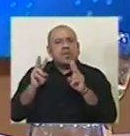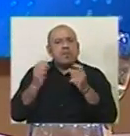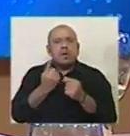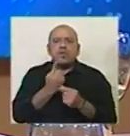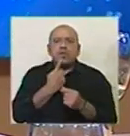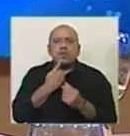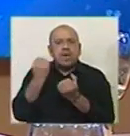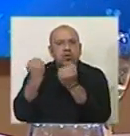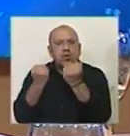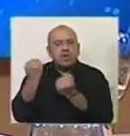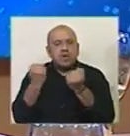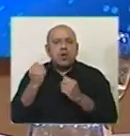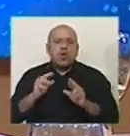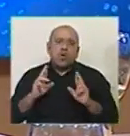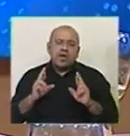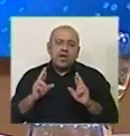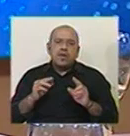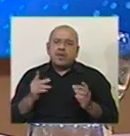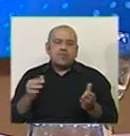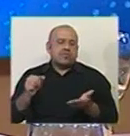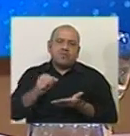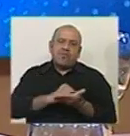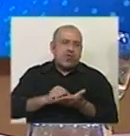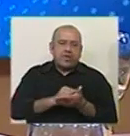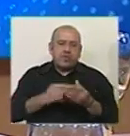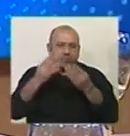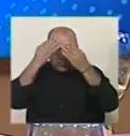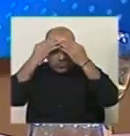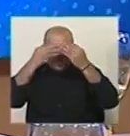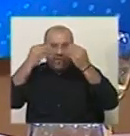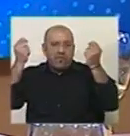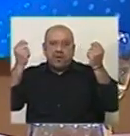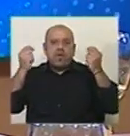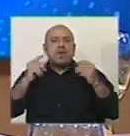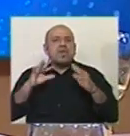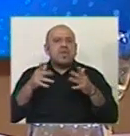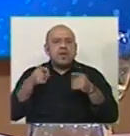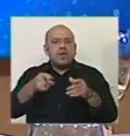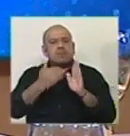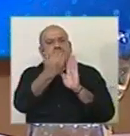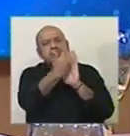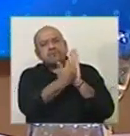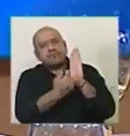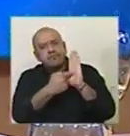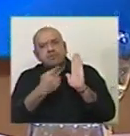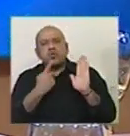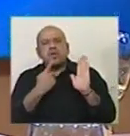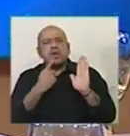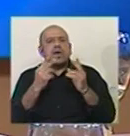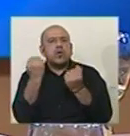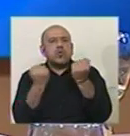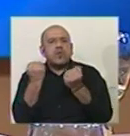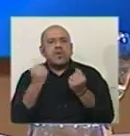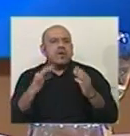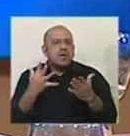Ojalá se borre rápido todo esto y volvamos a discutir qué le queda a la agenda de política exterior uruguaya, qué margen le queda.